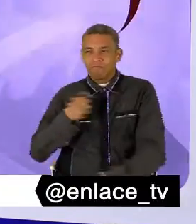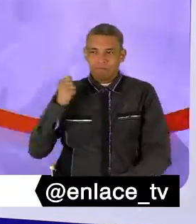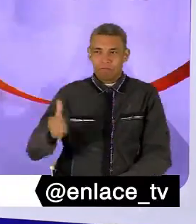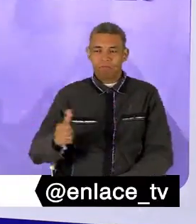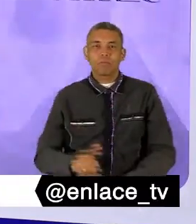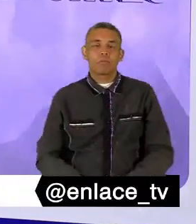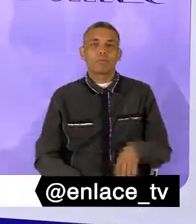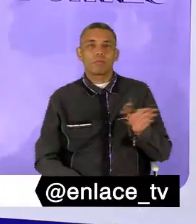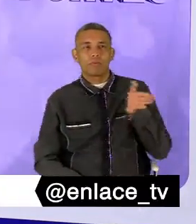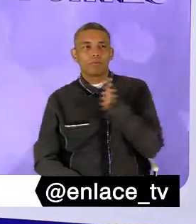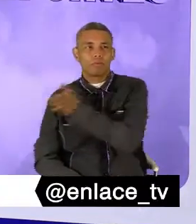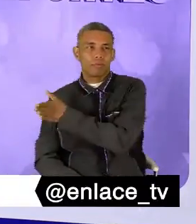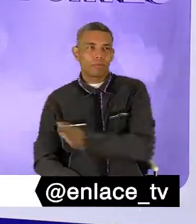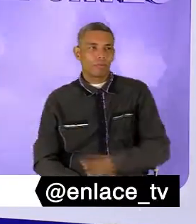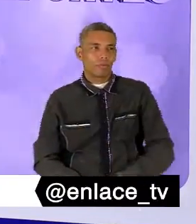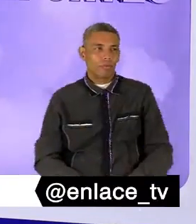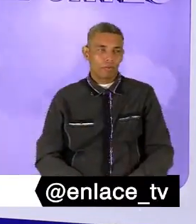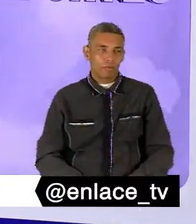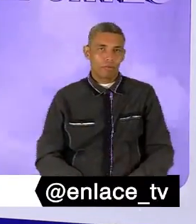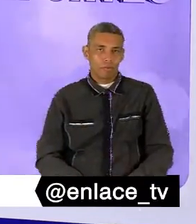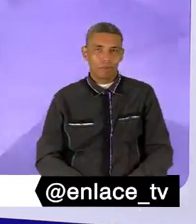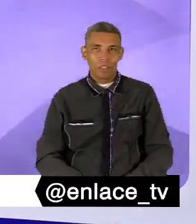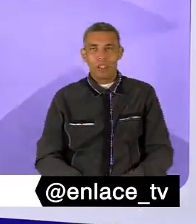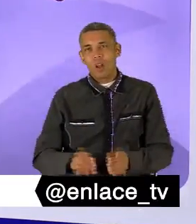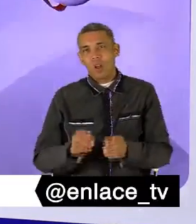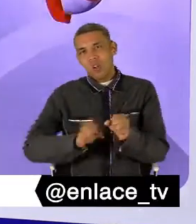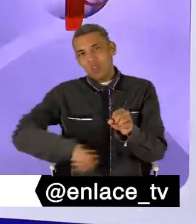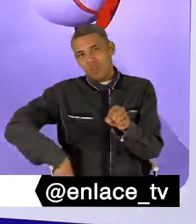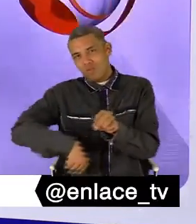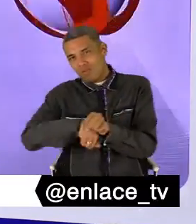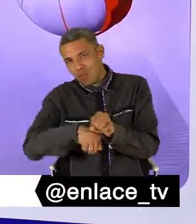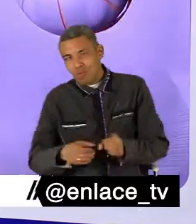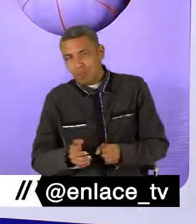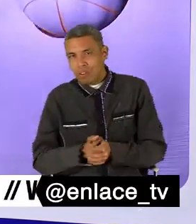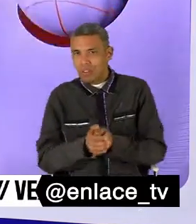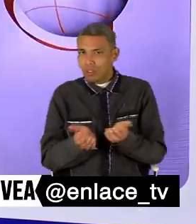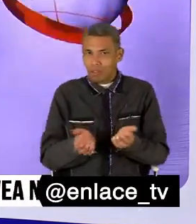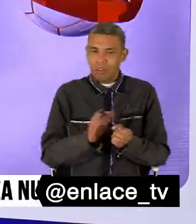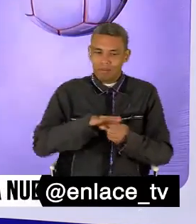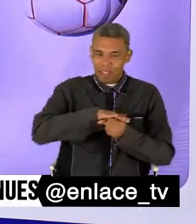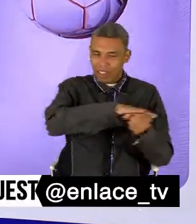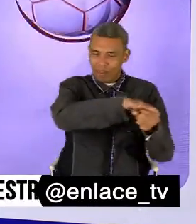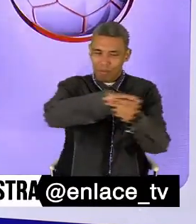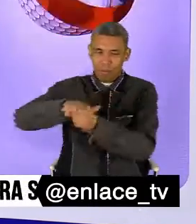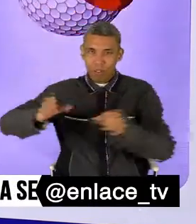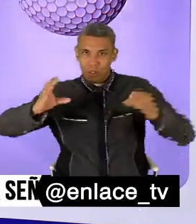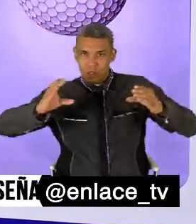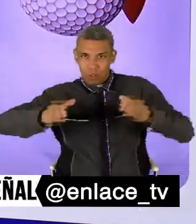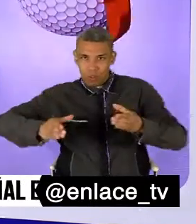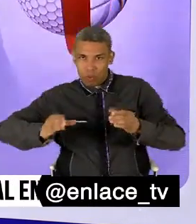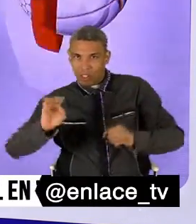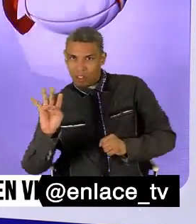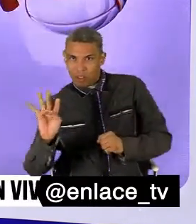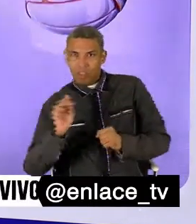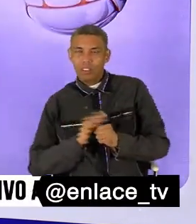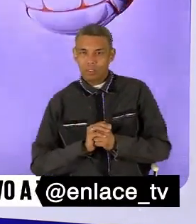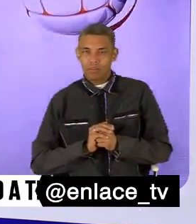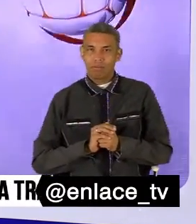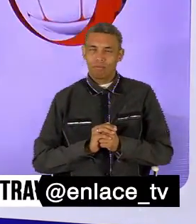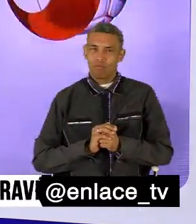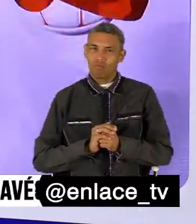nacional. Hablemos ahora de minifútbol y hablar de minifútbol nos trasladamos para la Comuna 4 porque allí se juega la Liga Deportivos El Refere